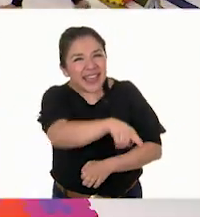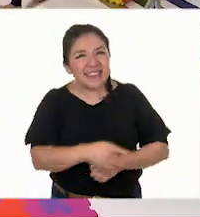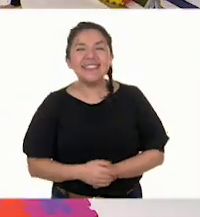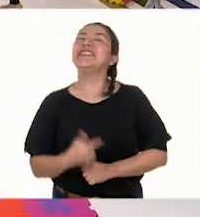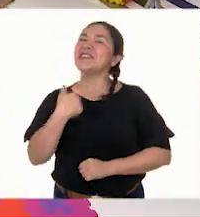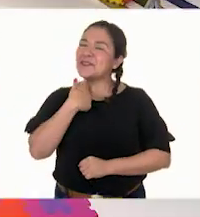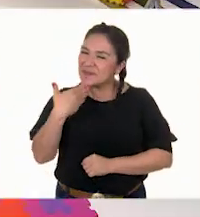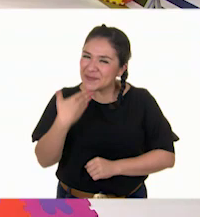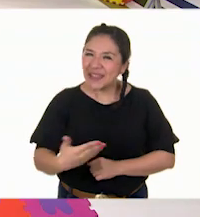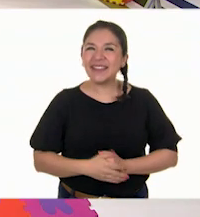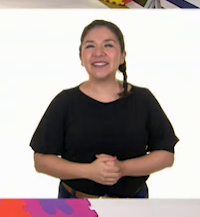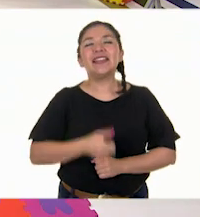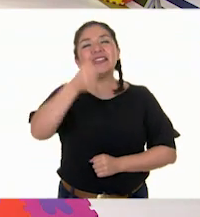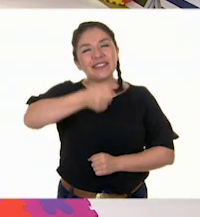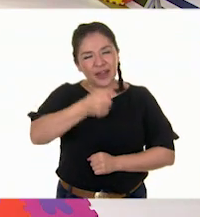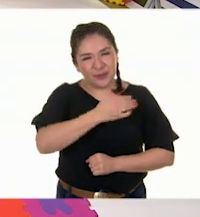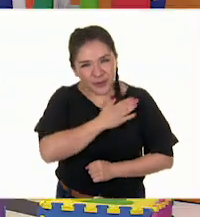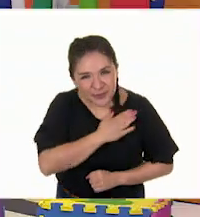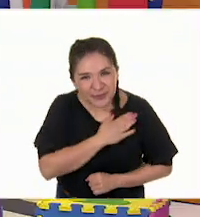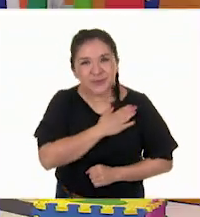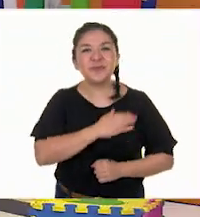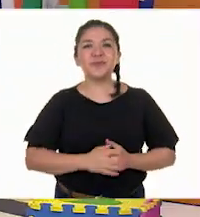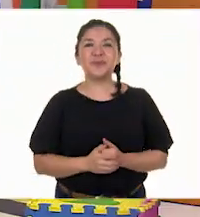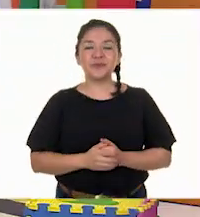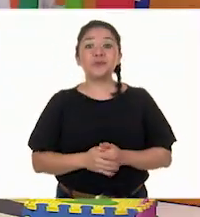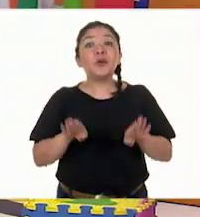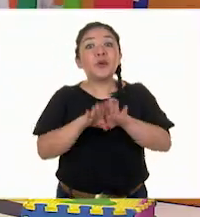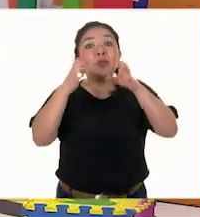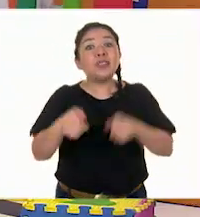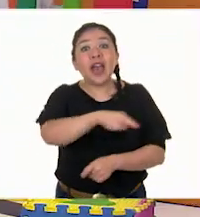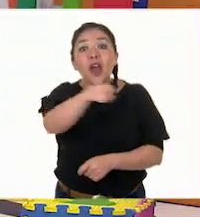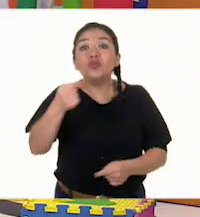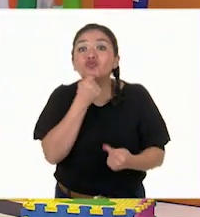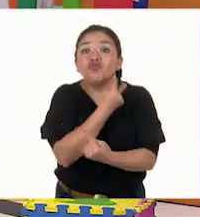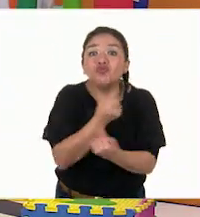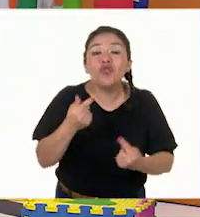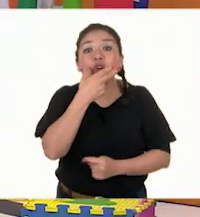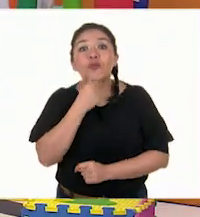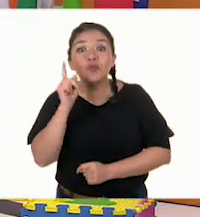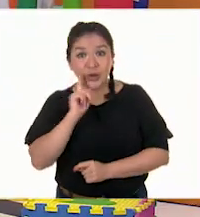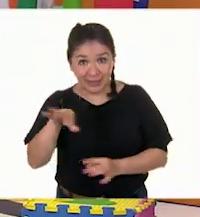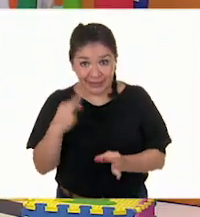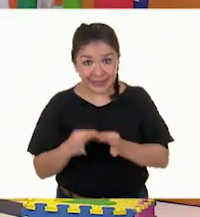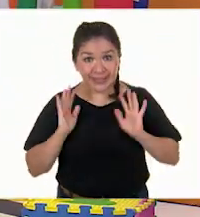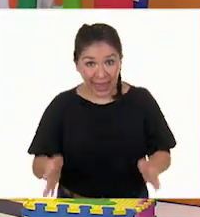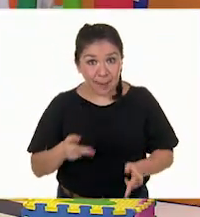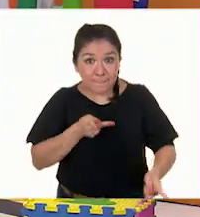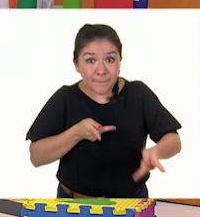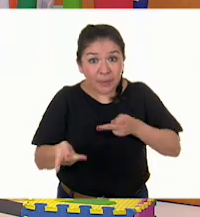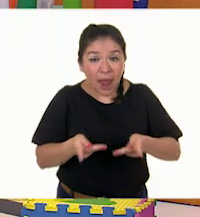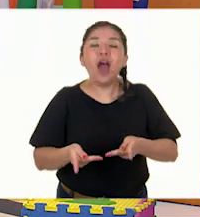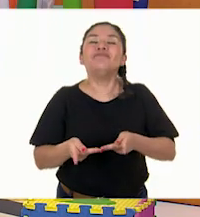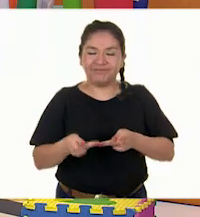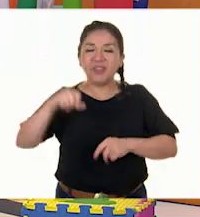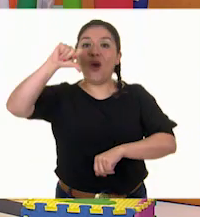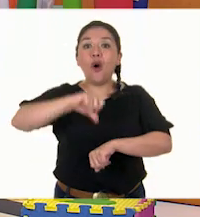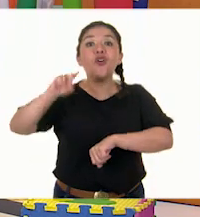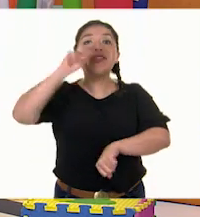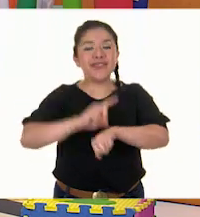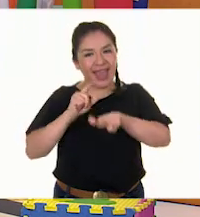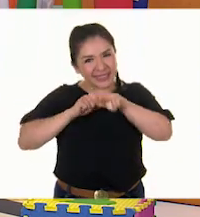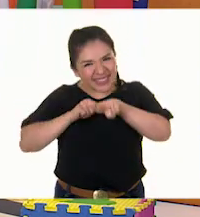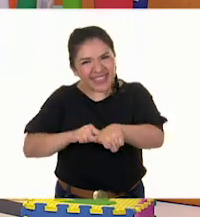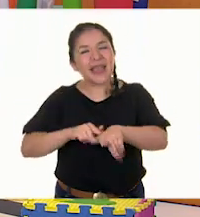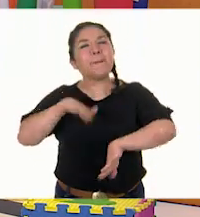estás? Muy bien. Te saludamos con una mano en el corazón. ¿Cómo están, niñas y niños? ¿Ya listos? ¿Preparados? El día de hoy vamos a